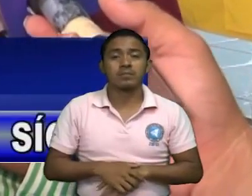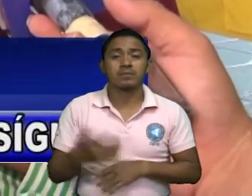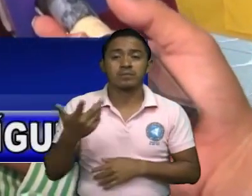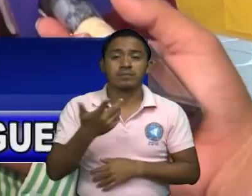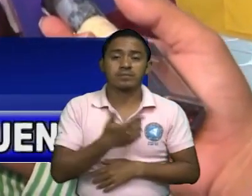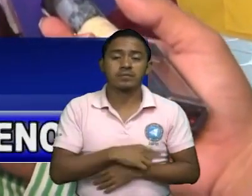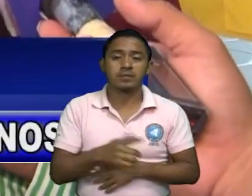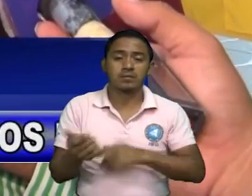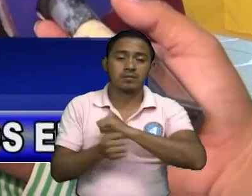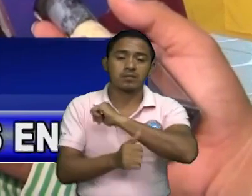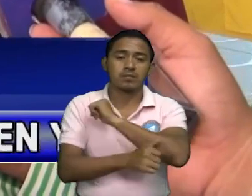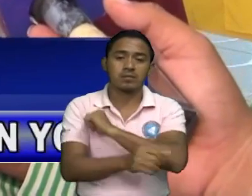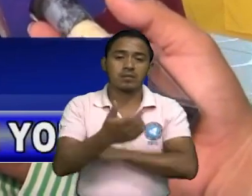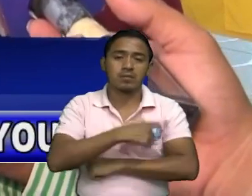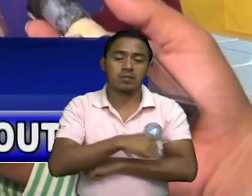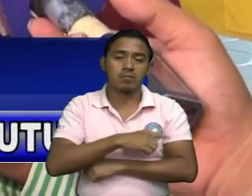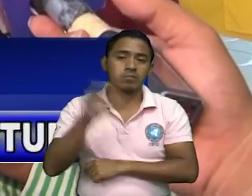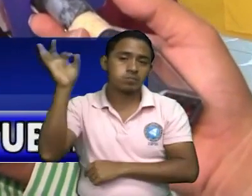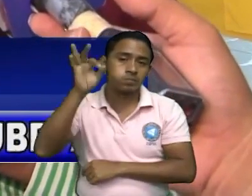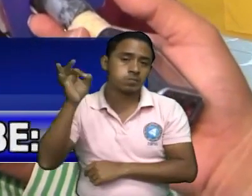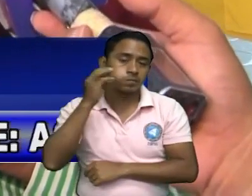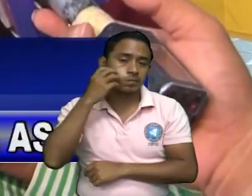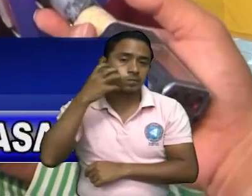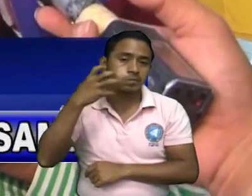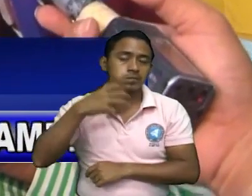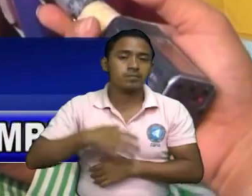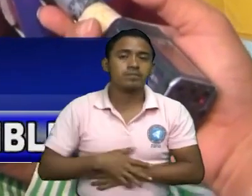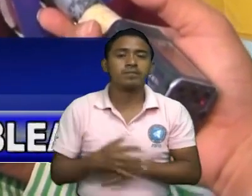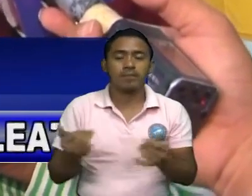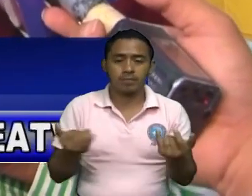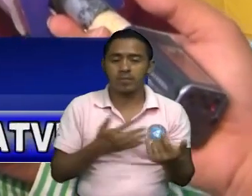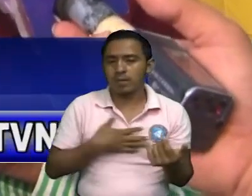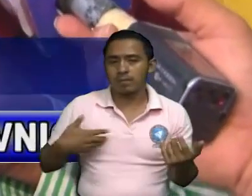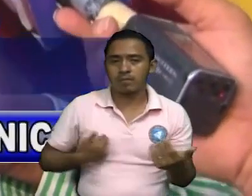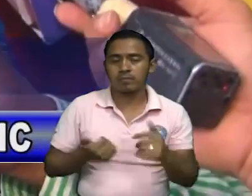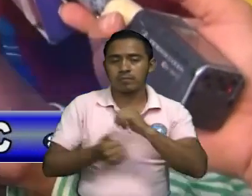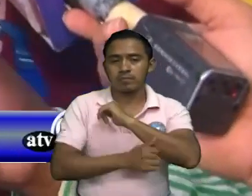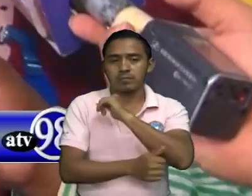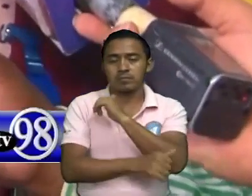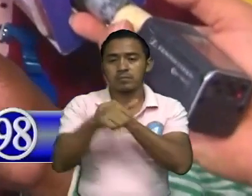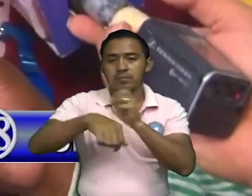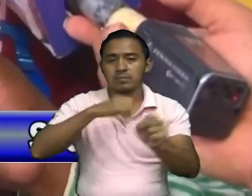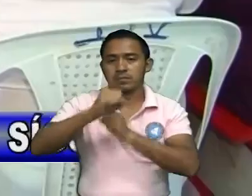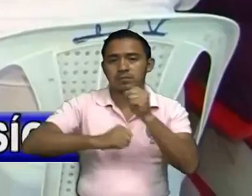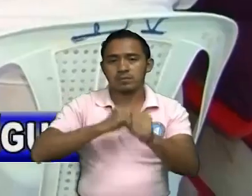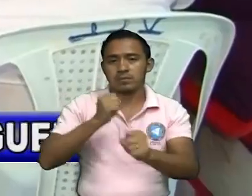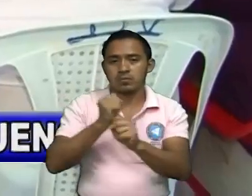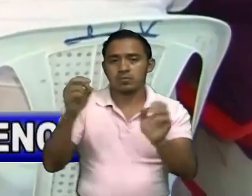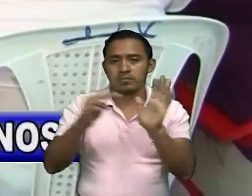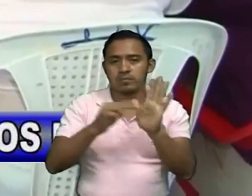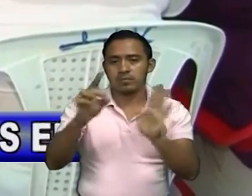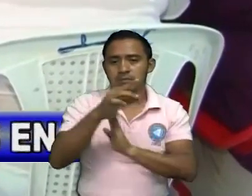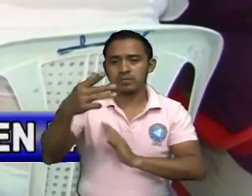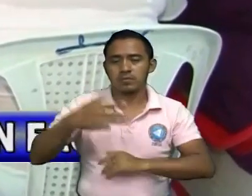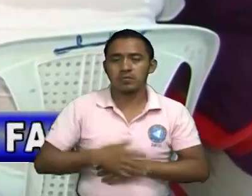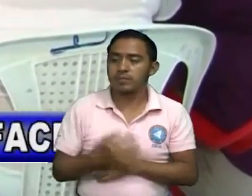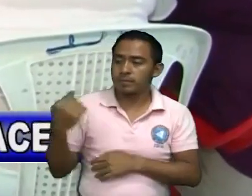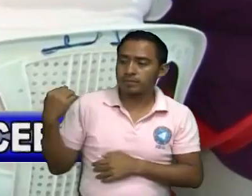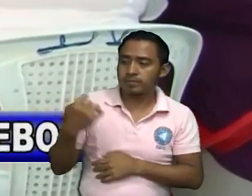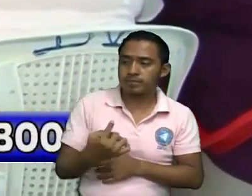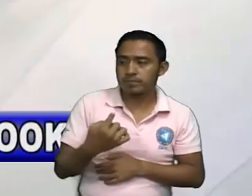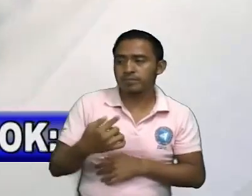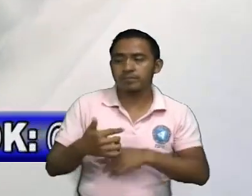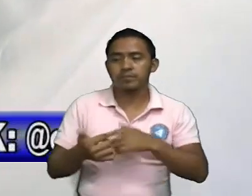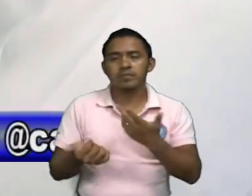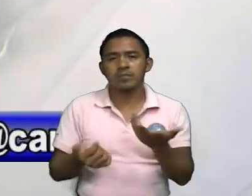participación de los estudiantes de las escuelas normales como mejor estudiante de este año 2019. Nos acompañan los estudiantes,